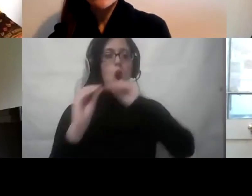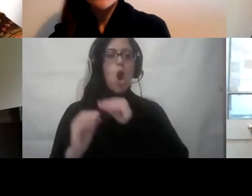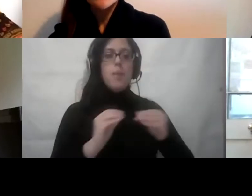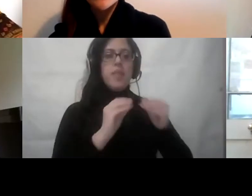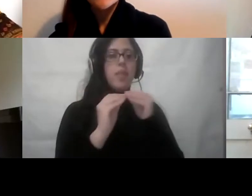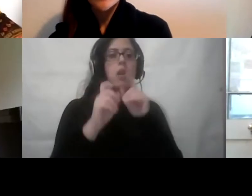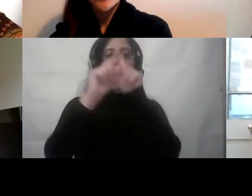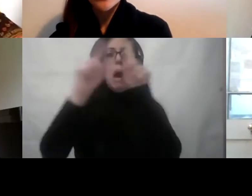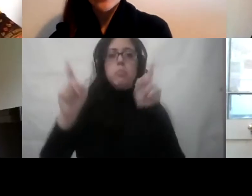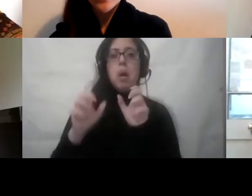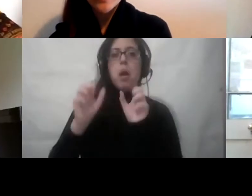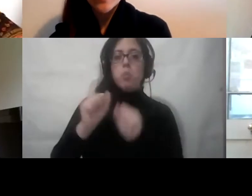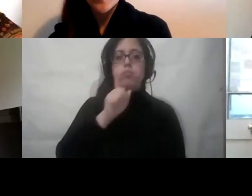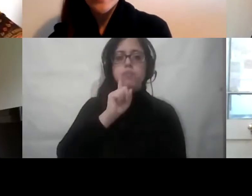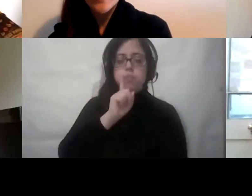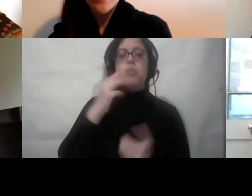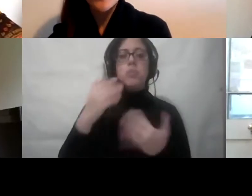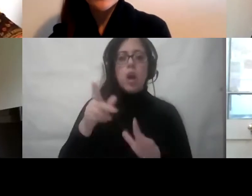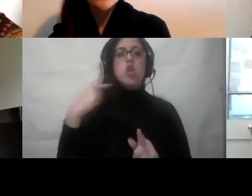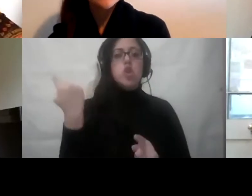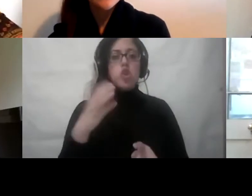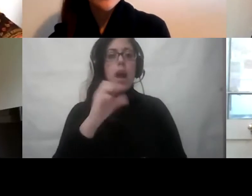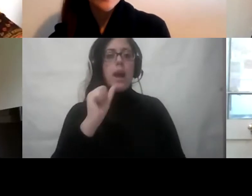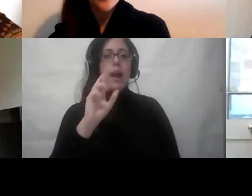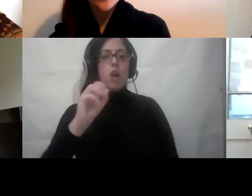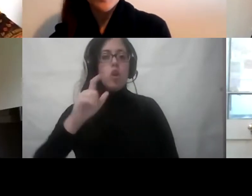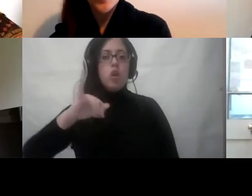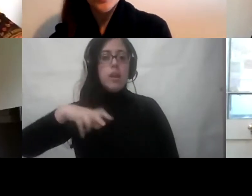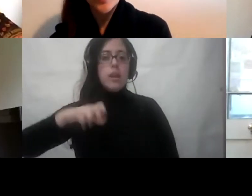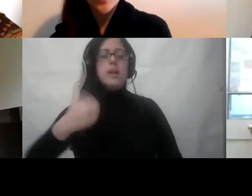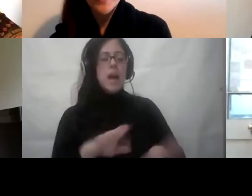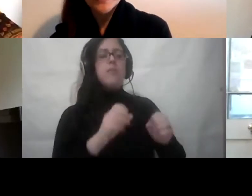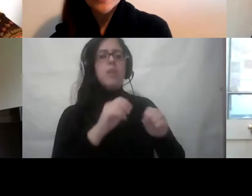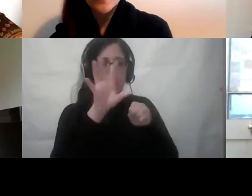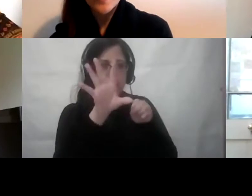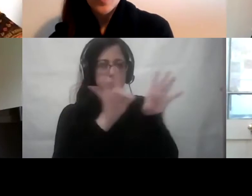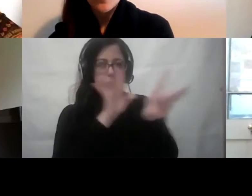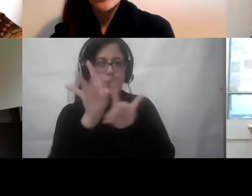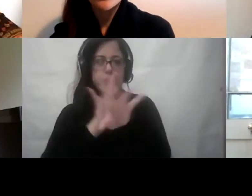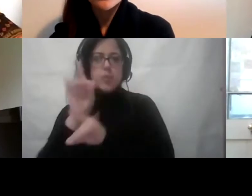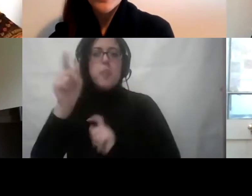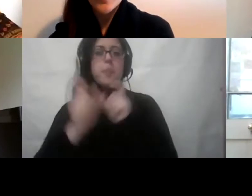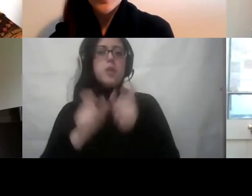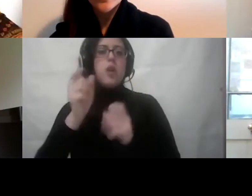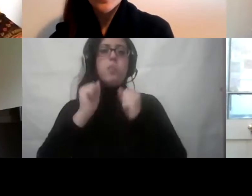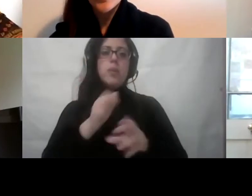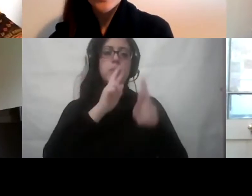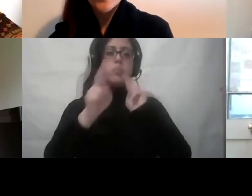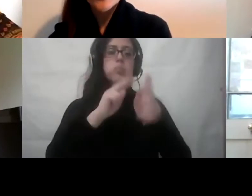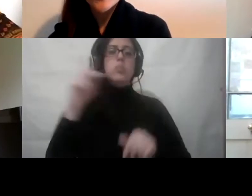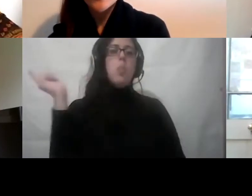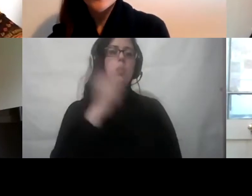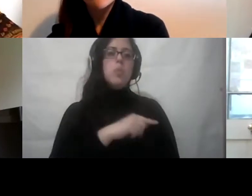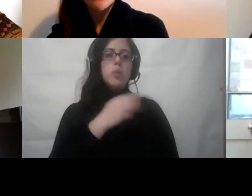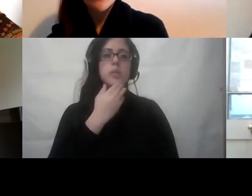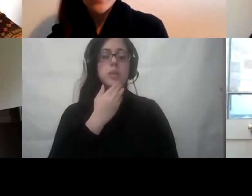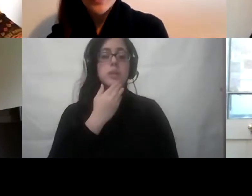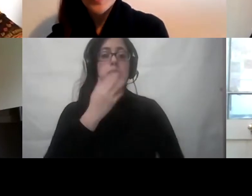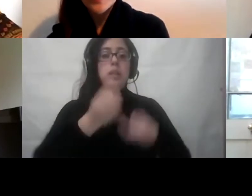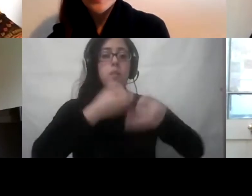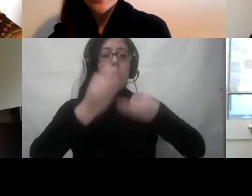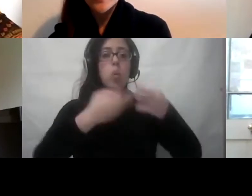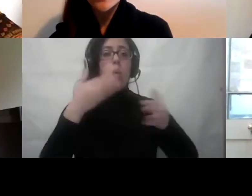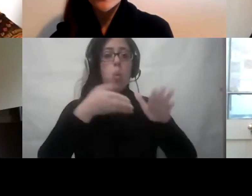con Carolina las iremos recogiendo para que las panelistas las respondan posteriormente. Por último, les cuento que podrán acceder al video